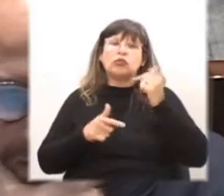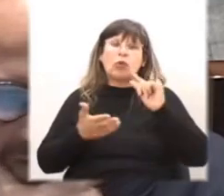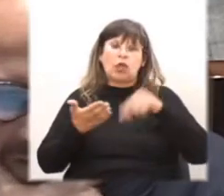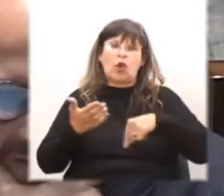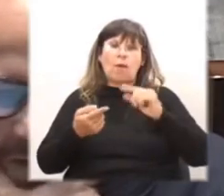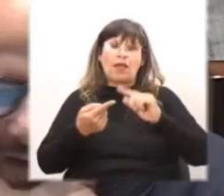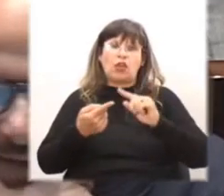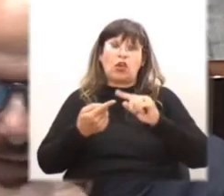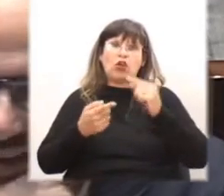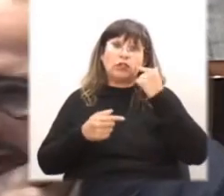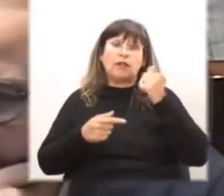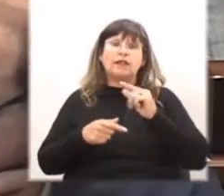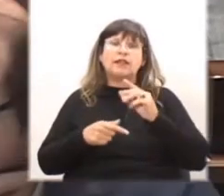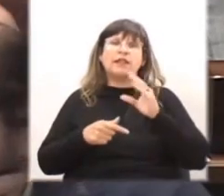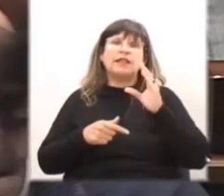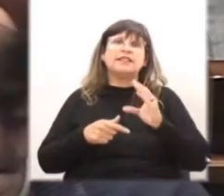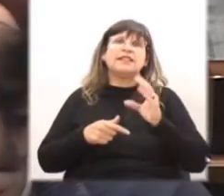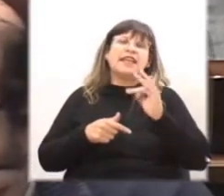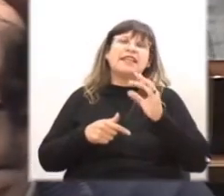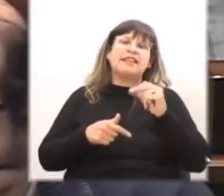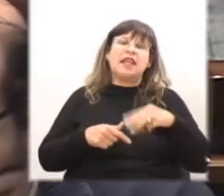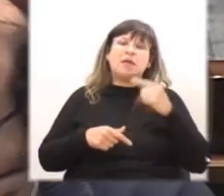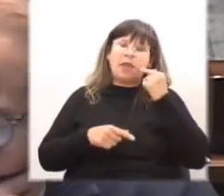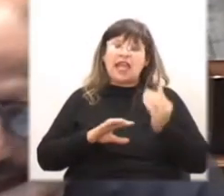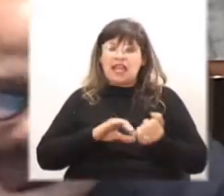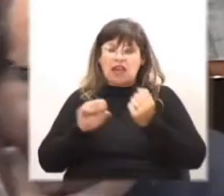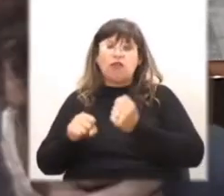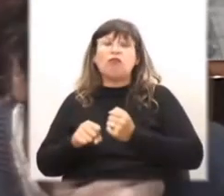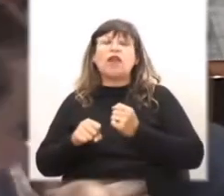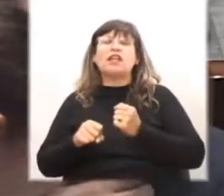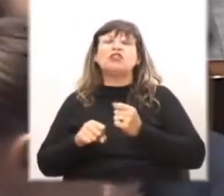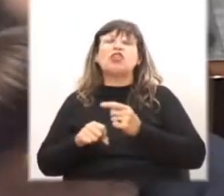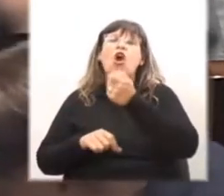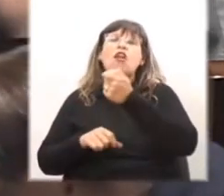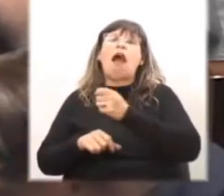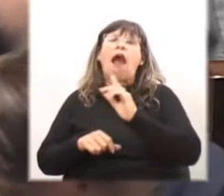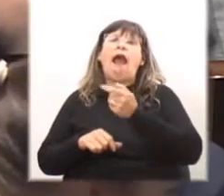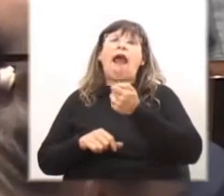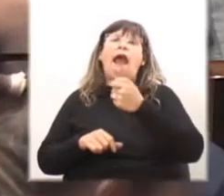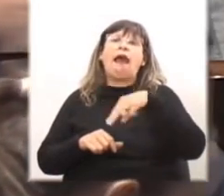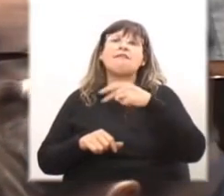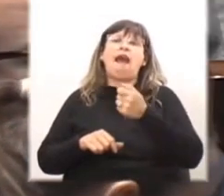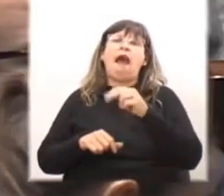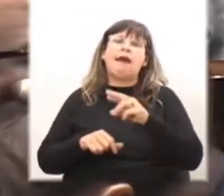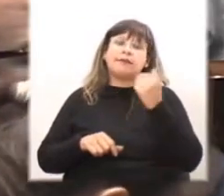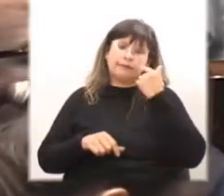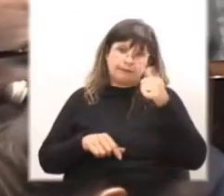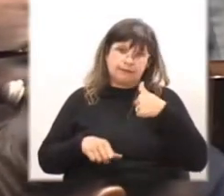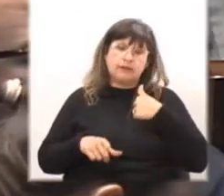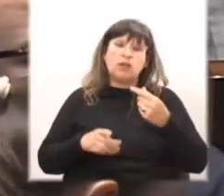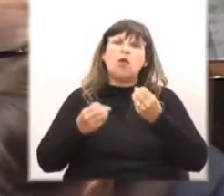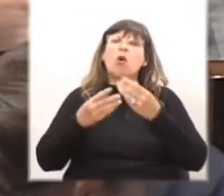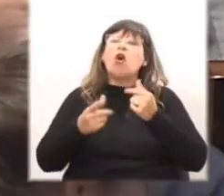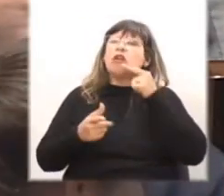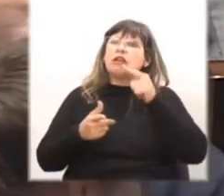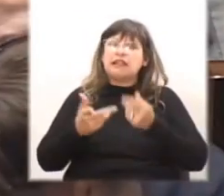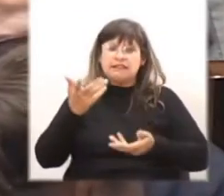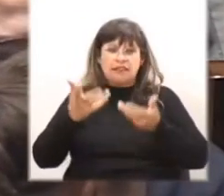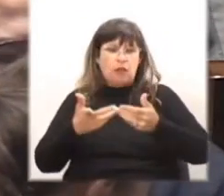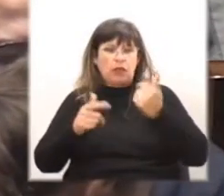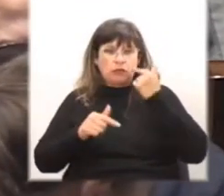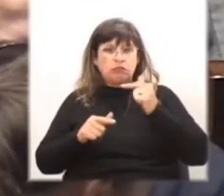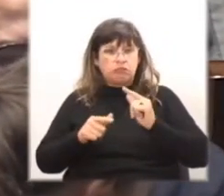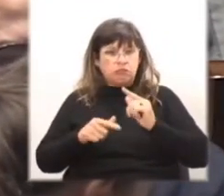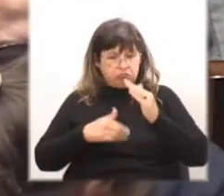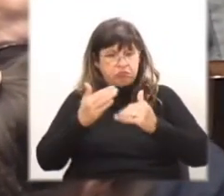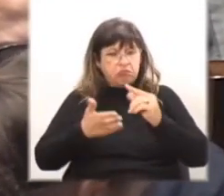contrato entre CTM y la Fundación Aganar. Queremos saber por qué razones se evaluó oportunamente proceder